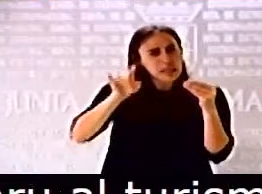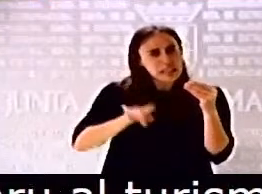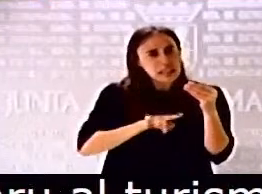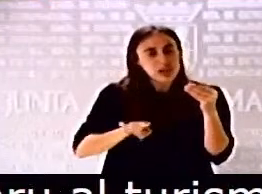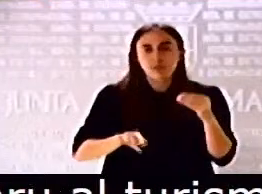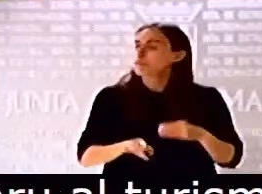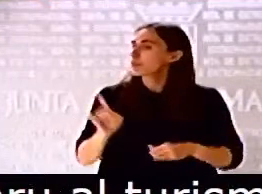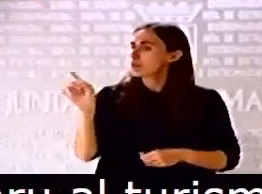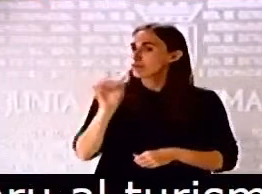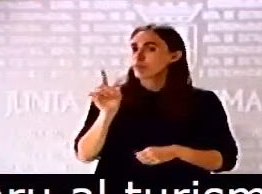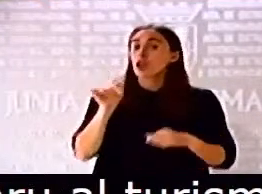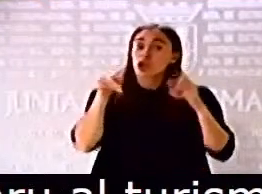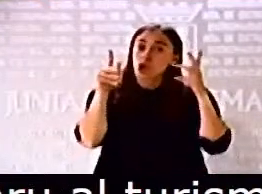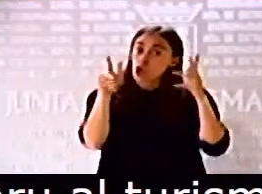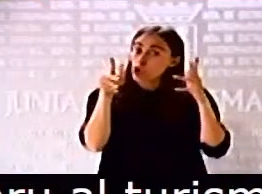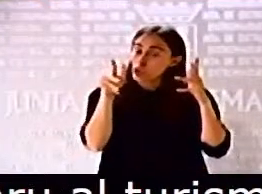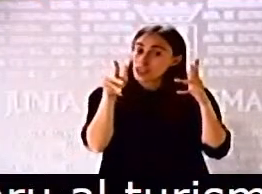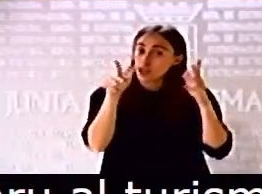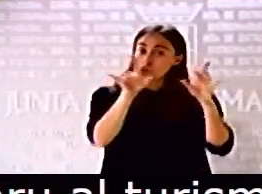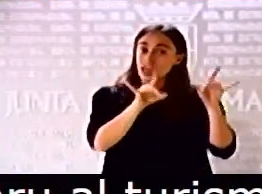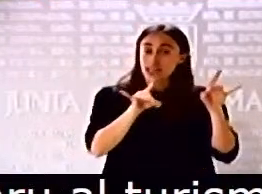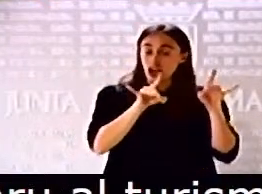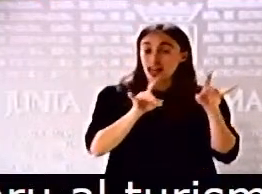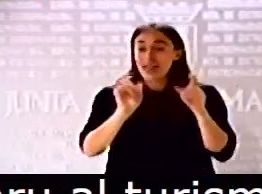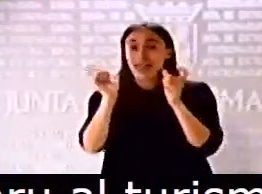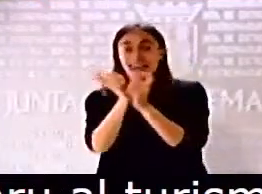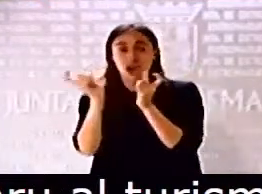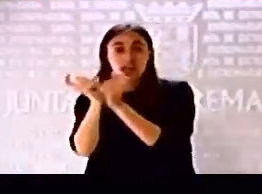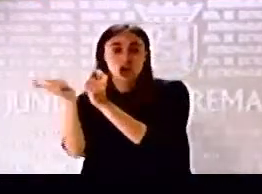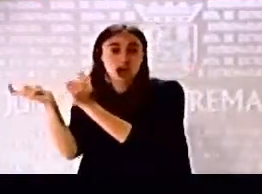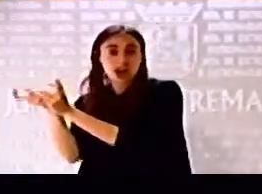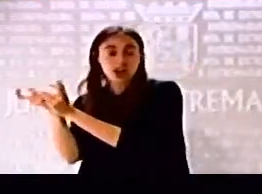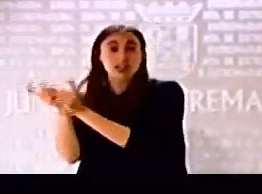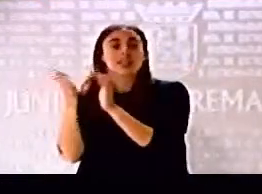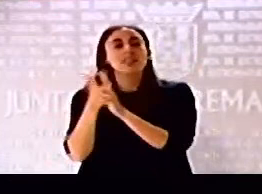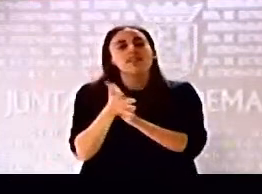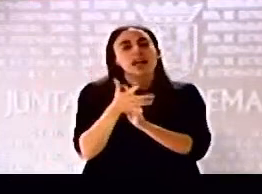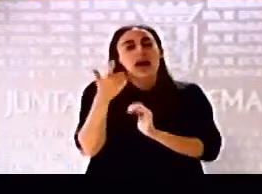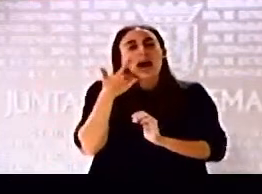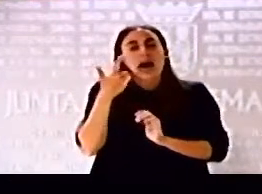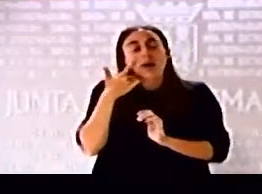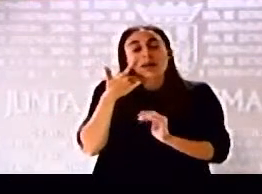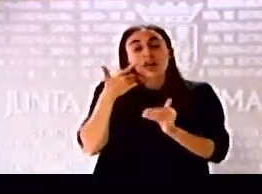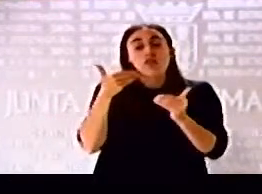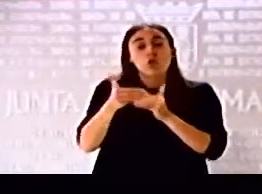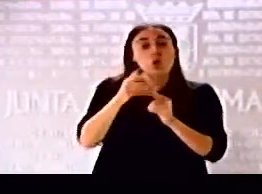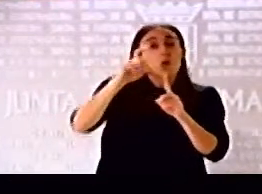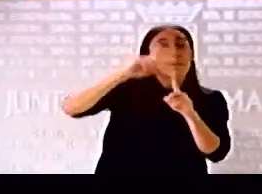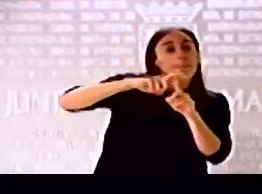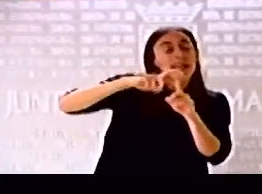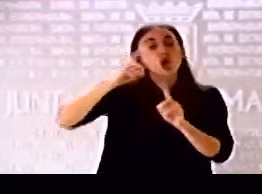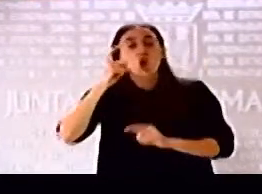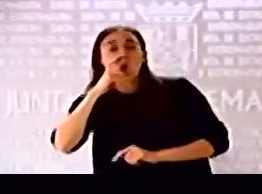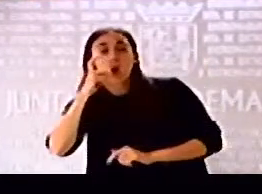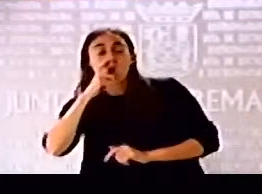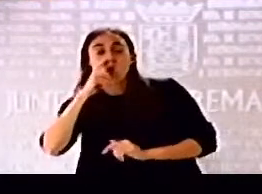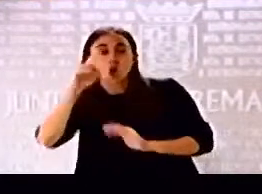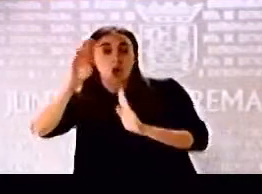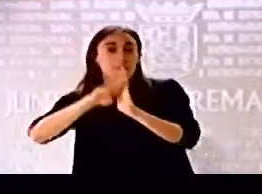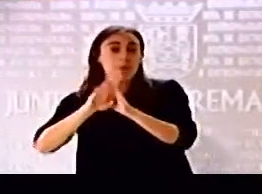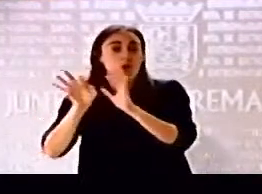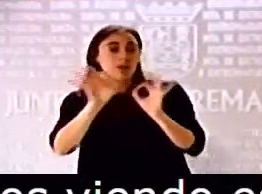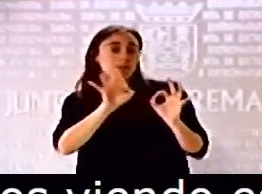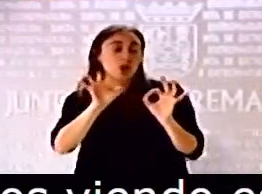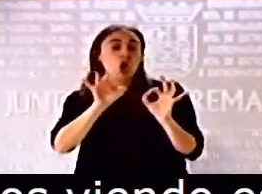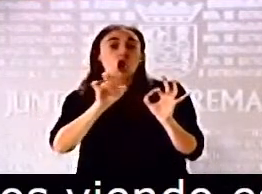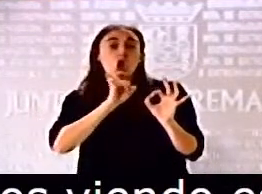Consejo Regional y en las reuniones que estamos teniendo, lo que estamos viendo es cómo programar los meses de mayo y junio con ese sector para que